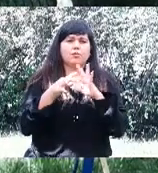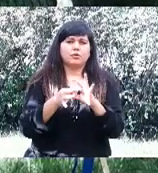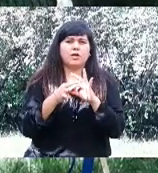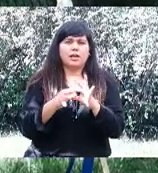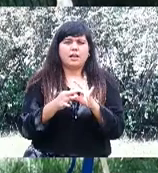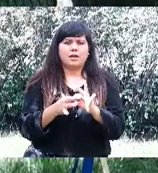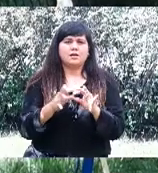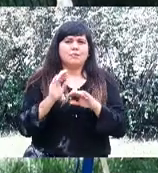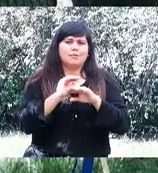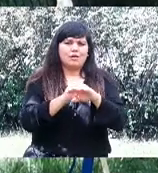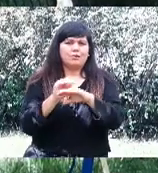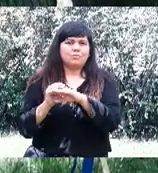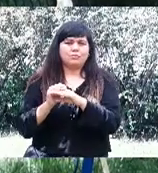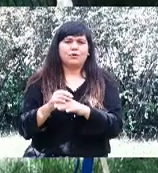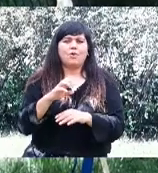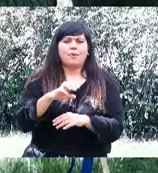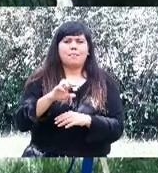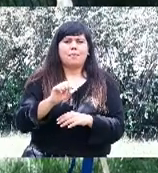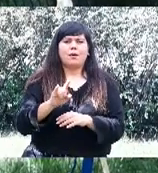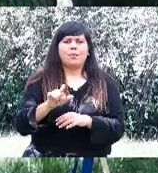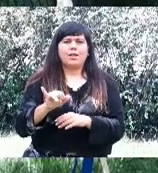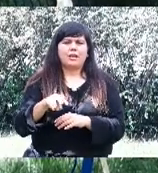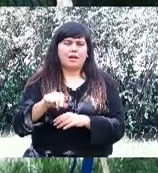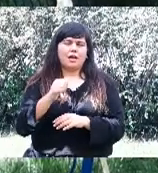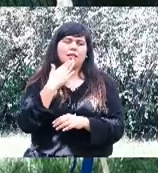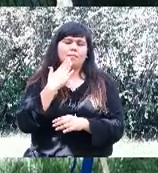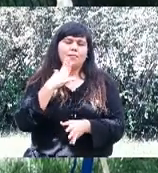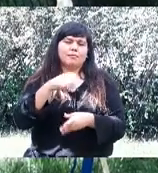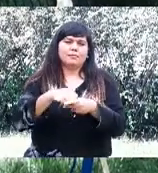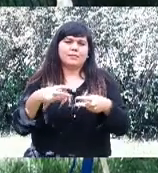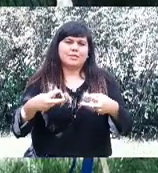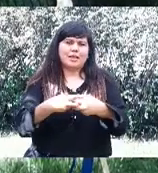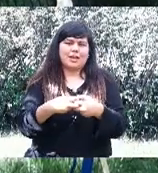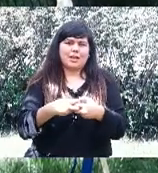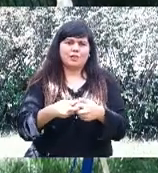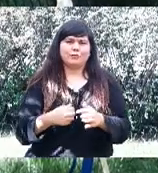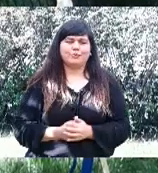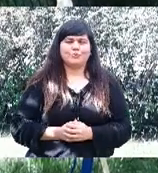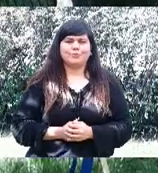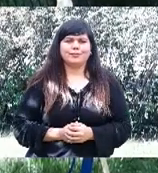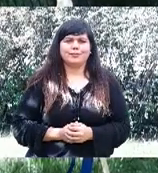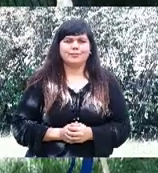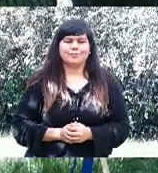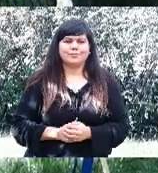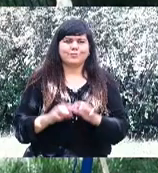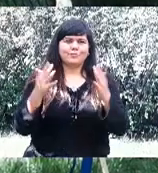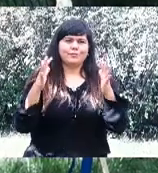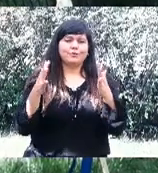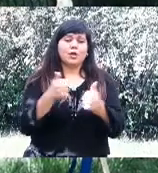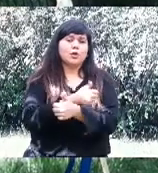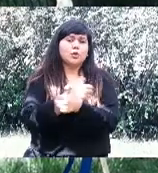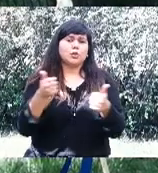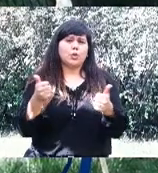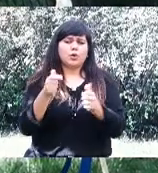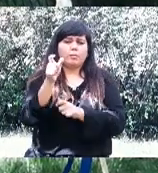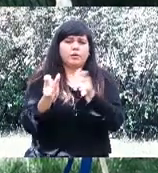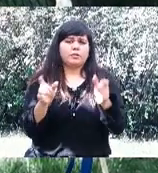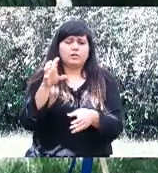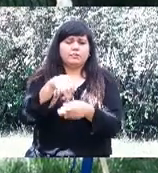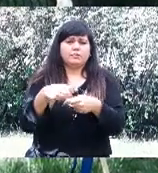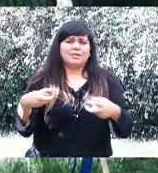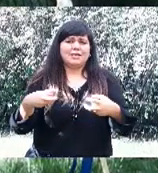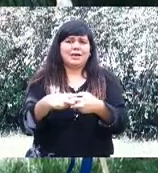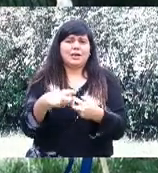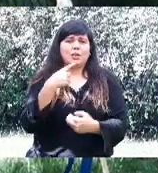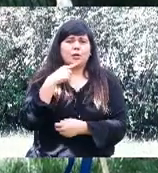gracias por ese anuncio bueno Paulina también que fue parte del sindicato eh todos quienes han sido parte del sindicato